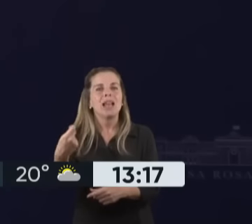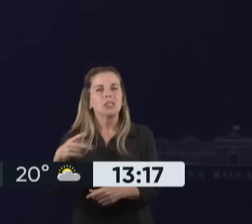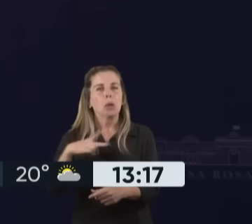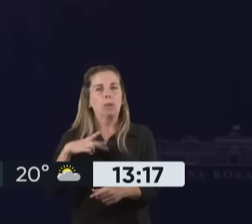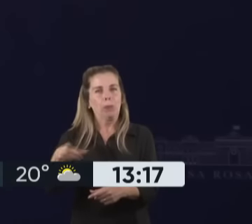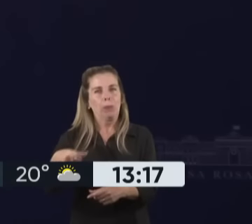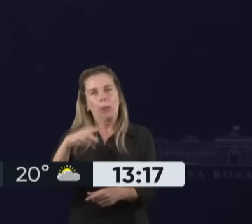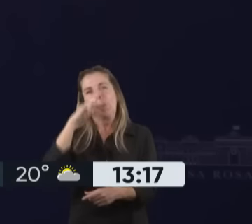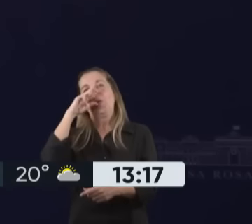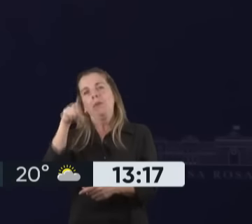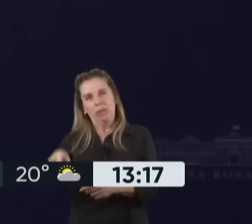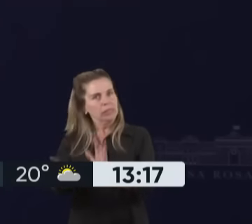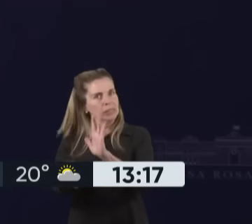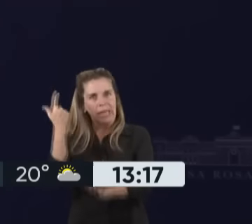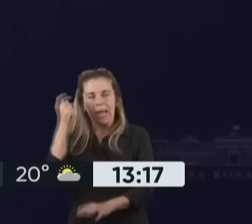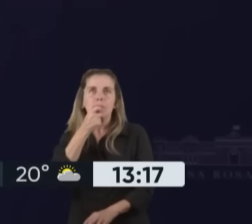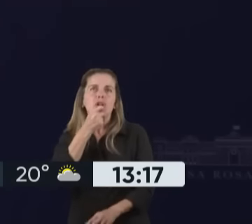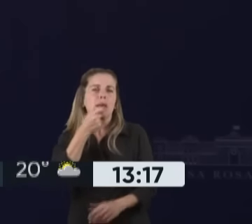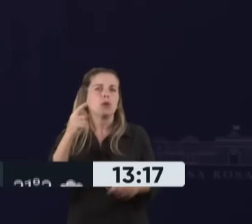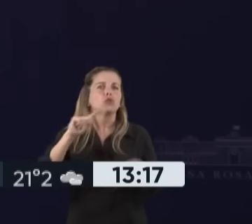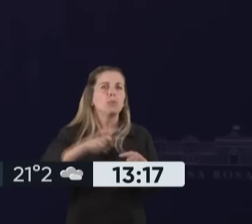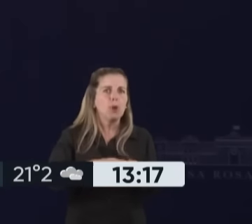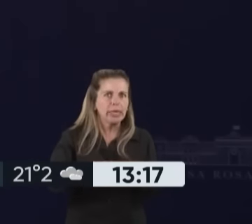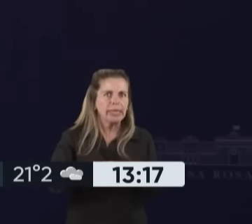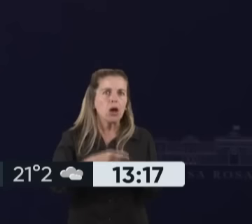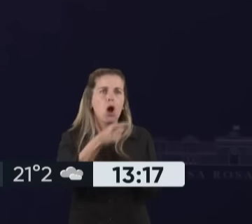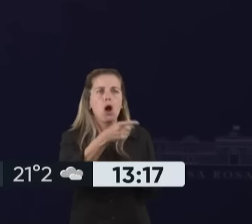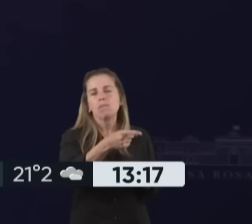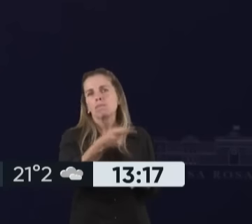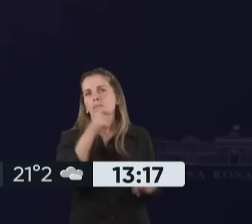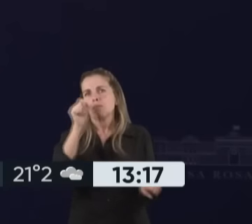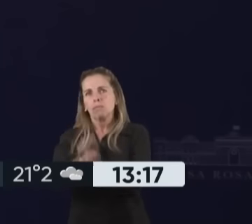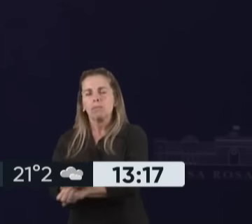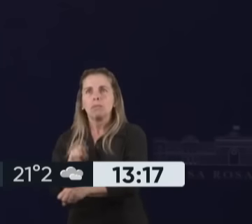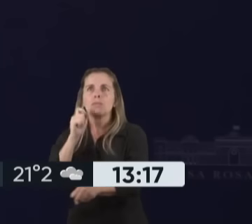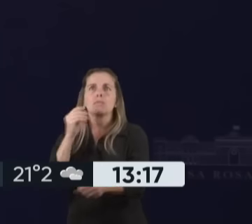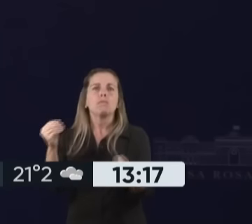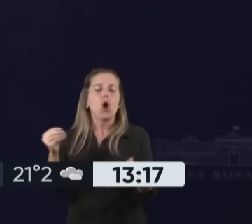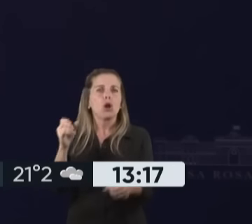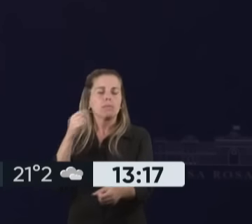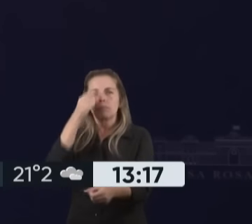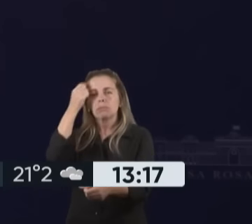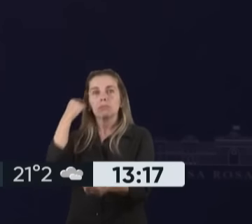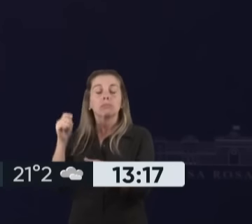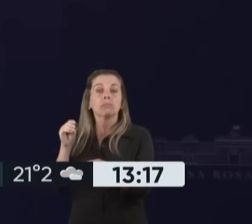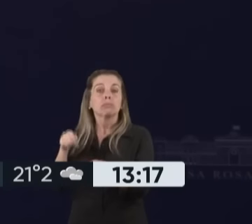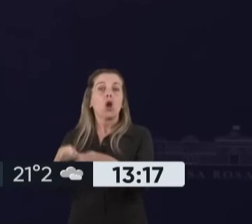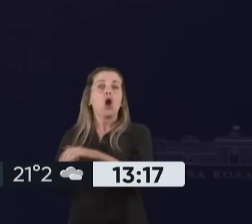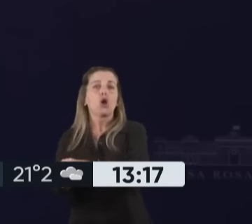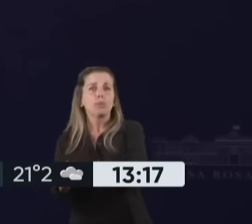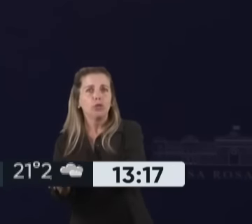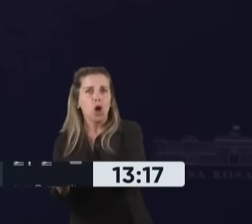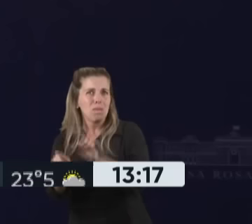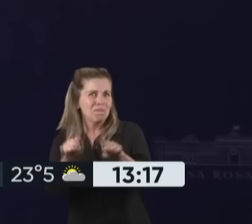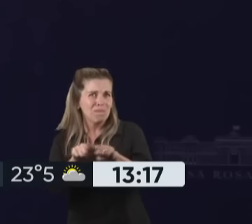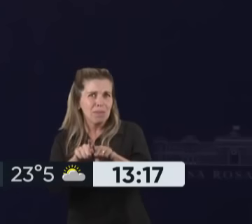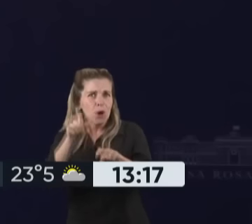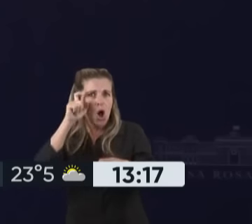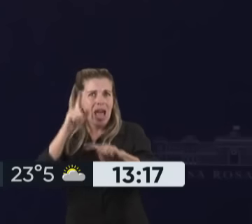modo ilustrativo, si un funcionario recibe una condena por corrupción, como la que recibió el exministro de Vido, la